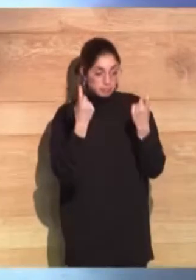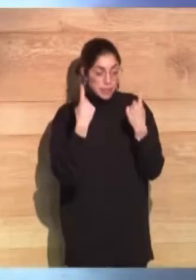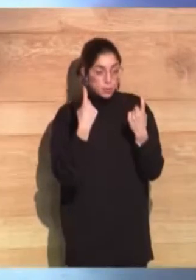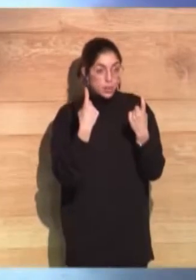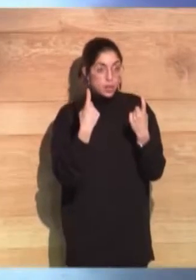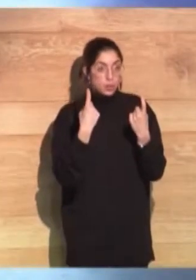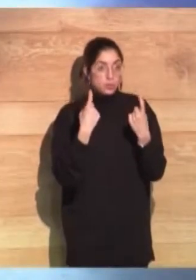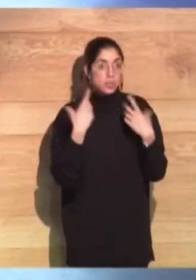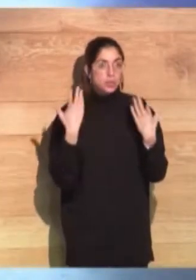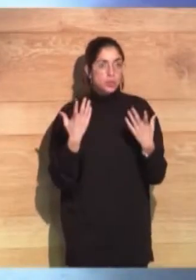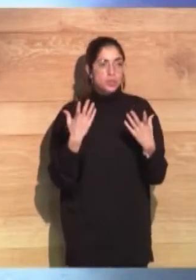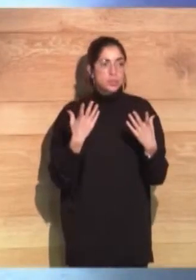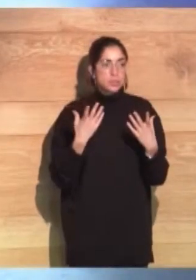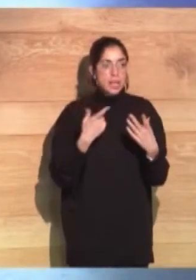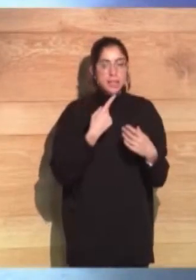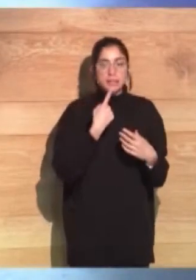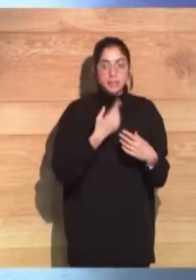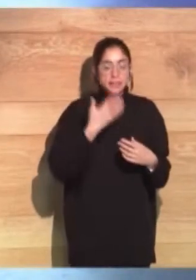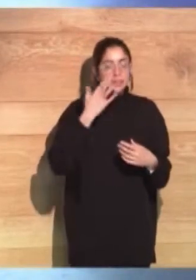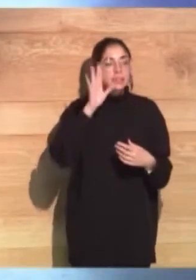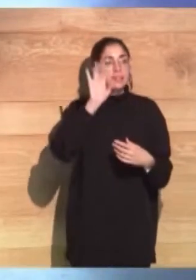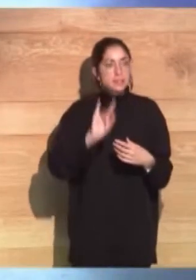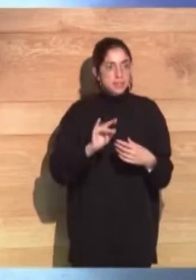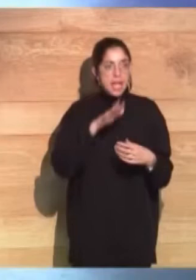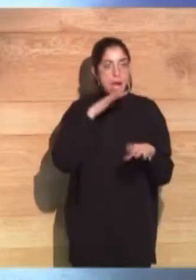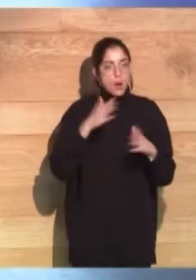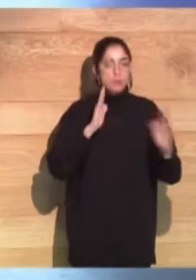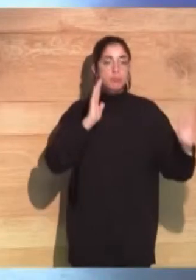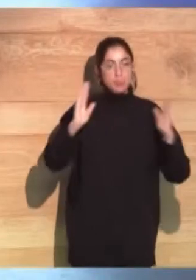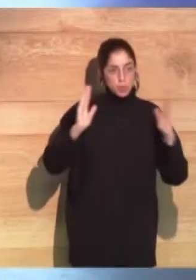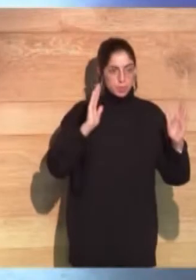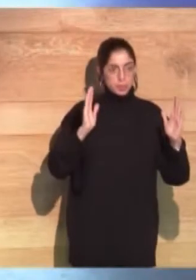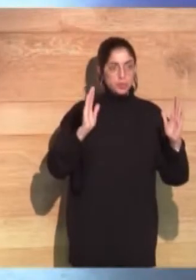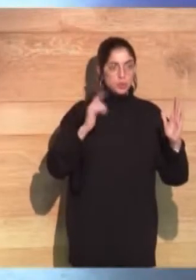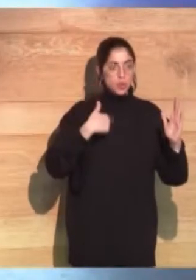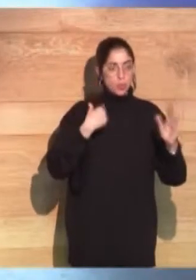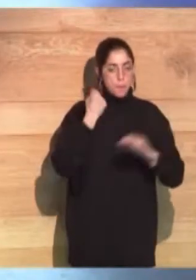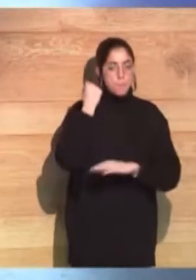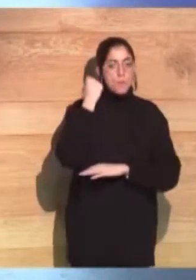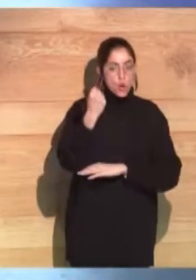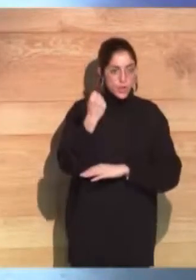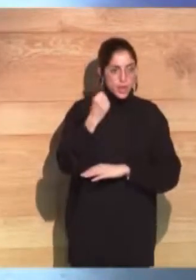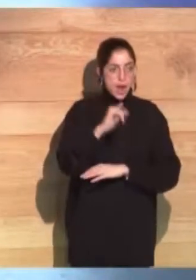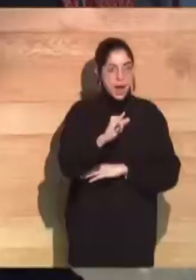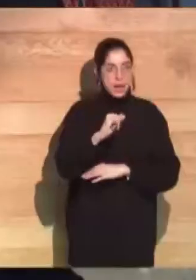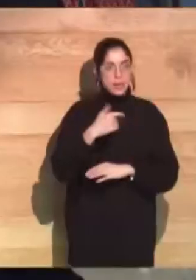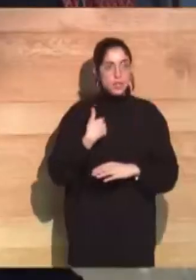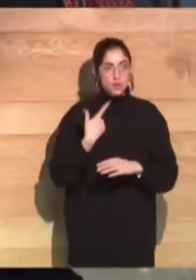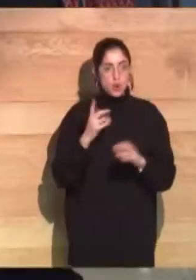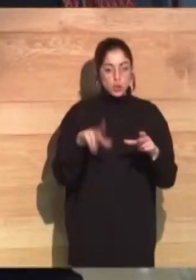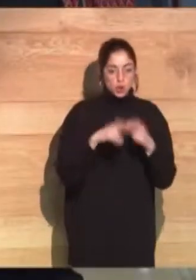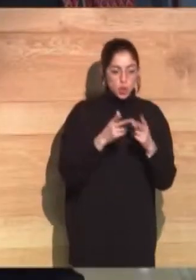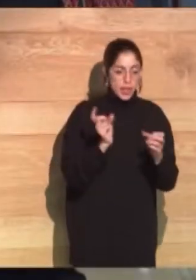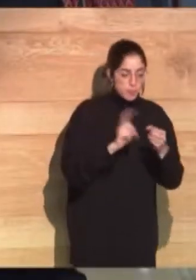quieran afirmar que es su momento, que ha llegado el momento en que ellos tengan poder y participación en la